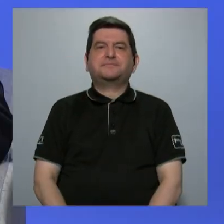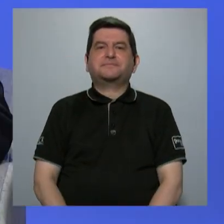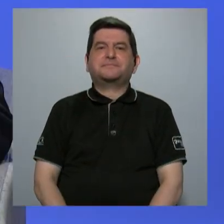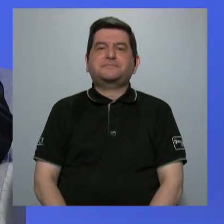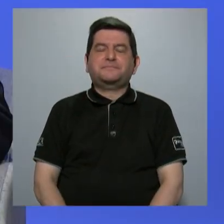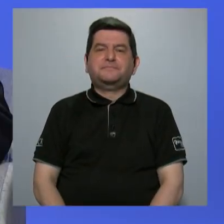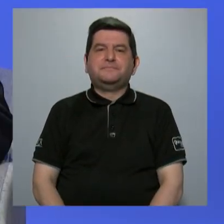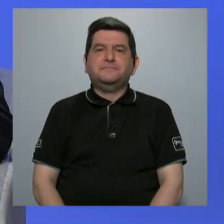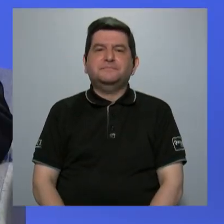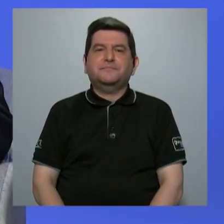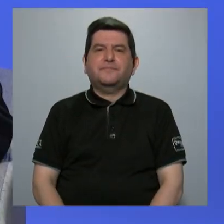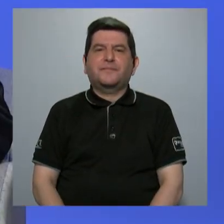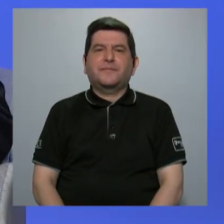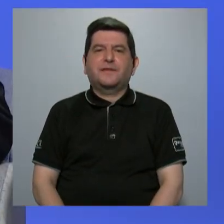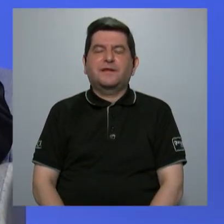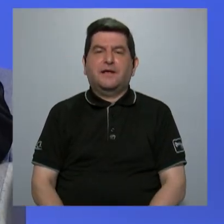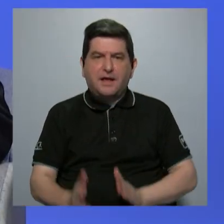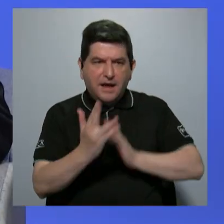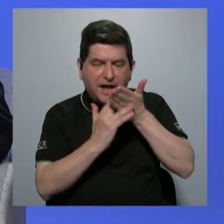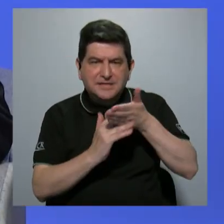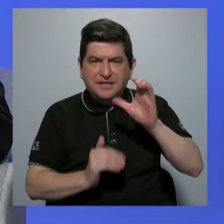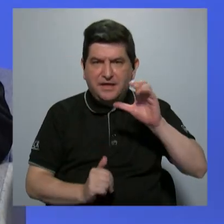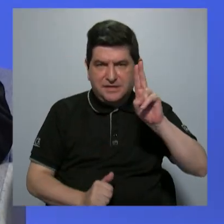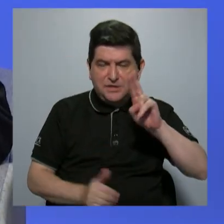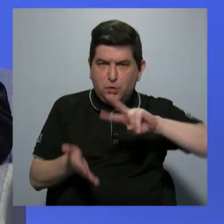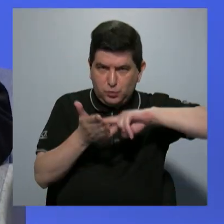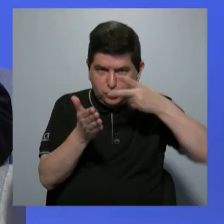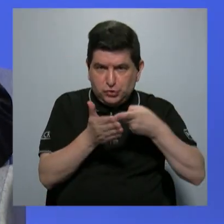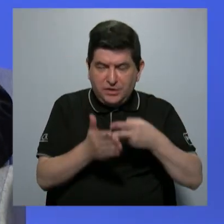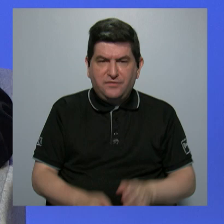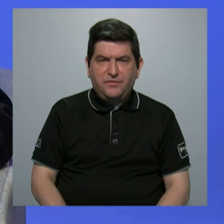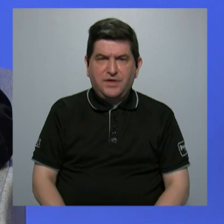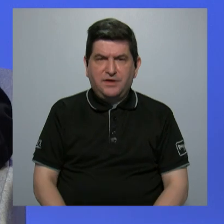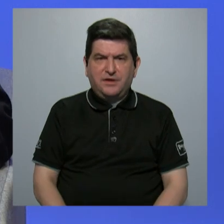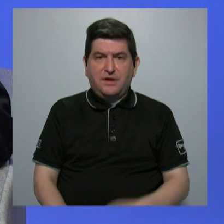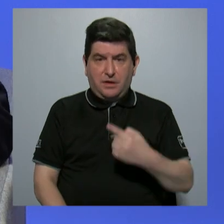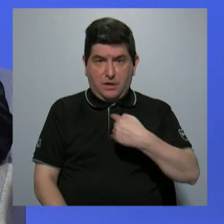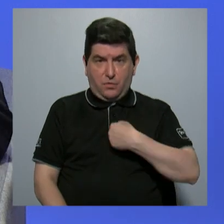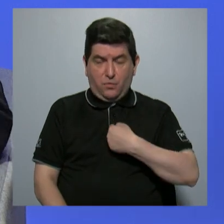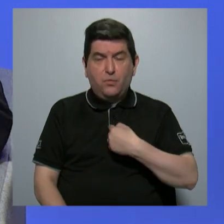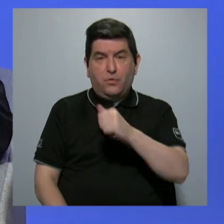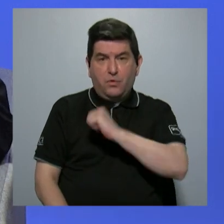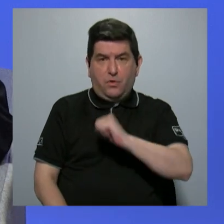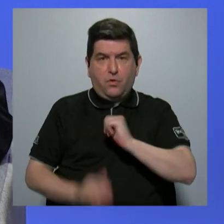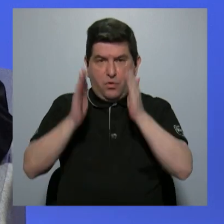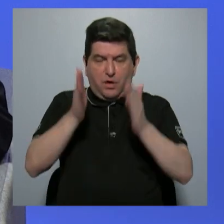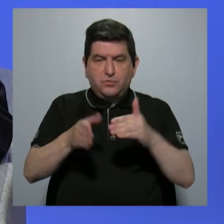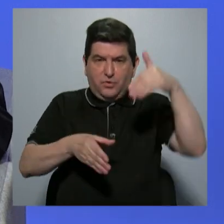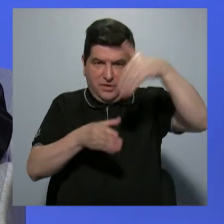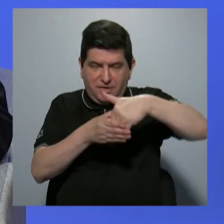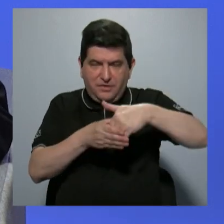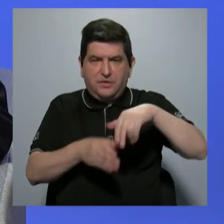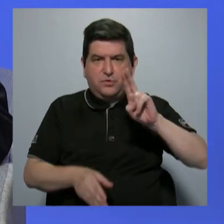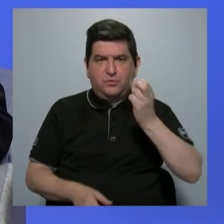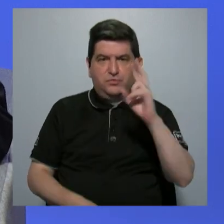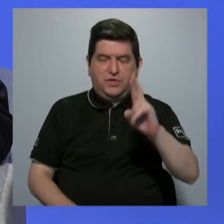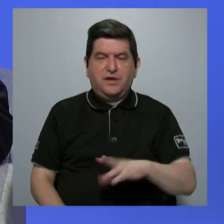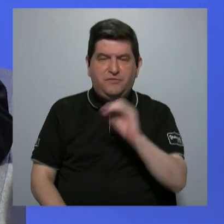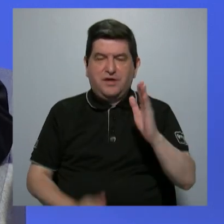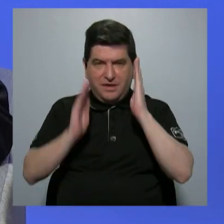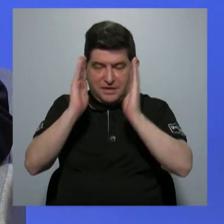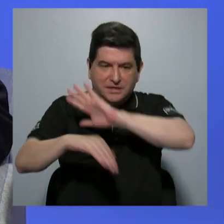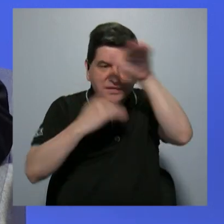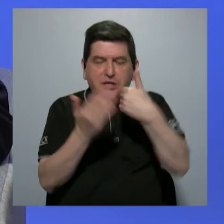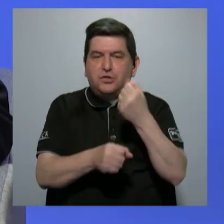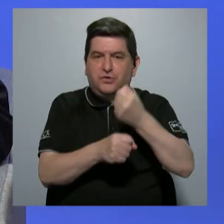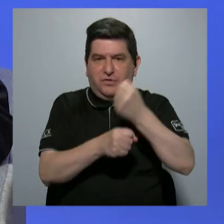Natalia, el llegar al Consejo Universitario implica pues convertirse en autoridad de la Universidad de Costa Rica y atender la integralidad del